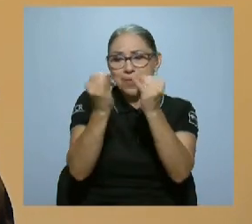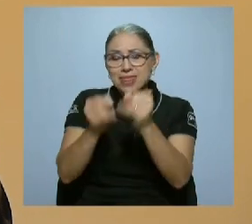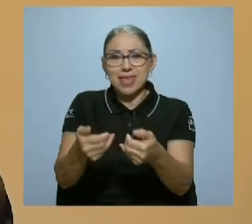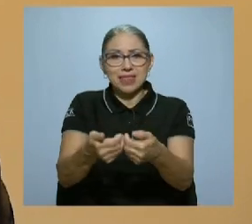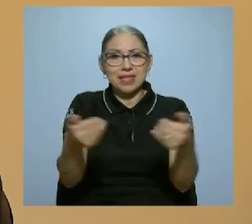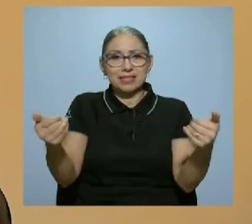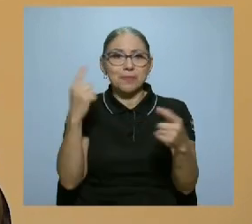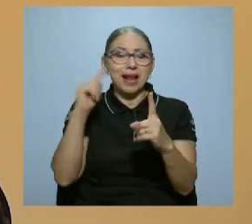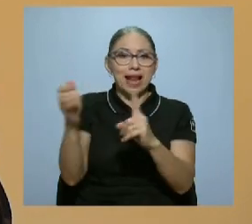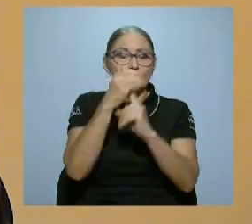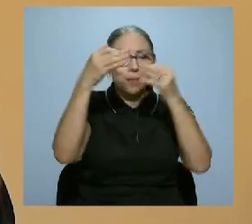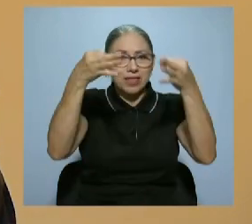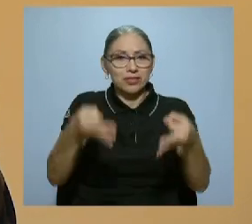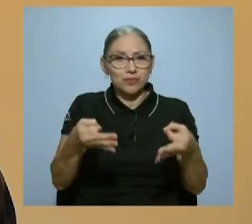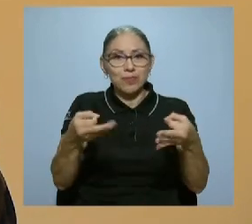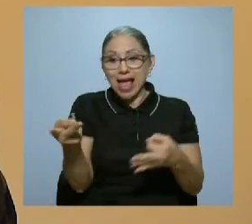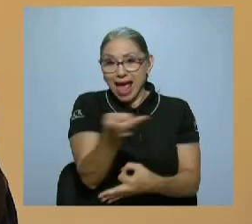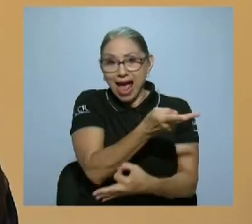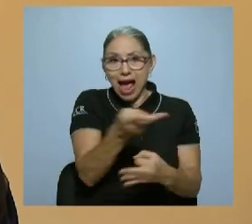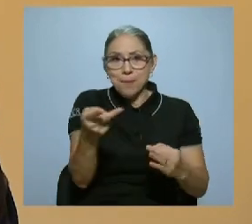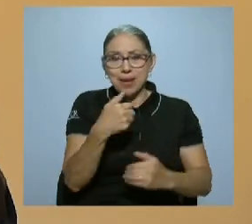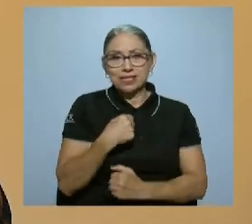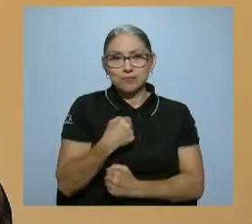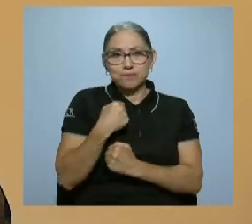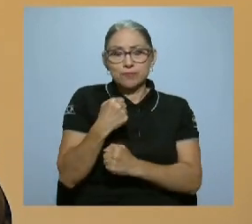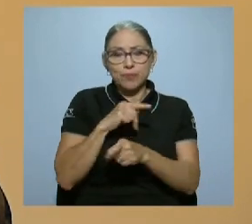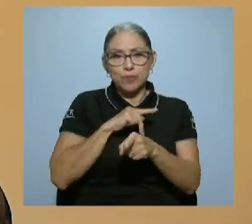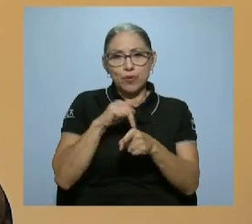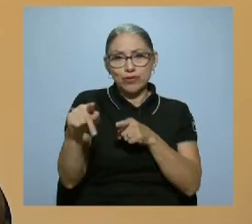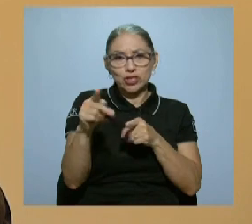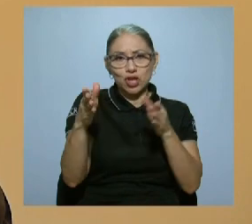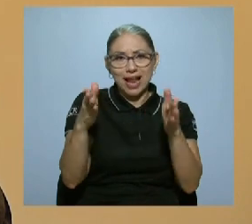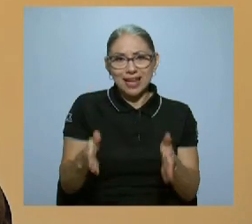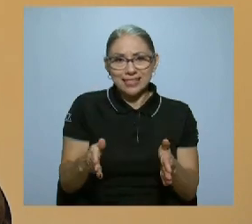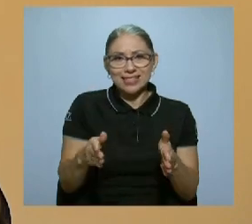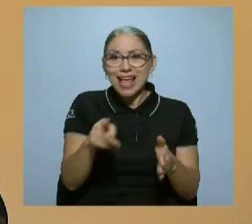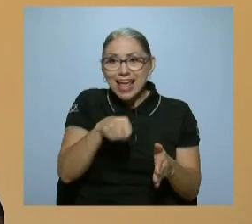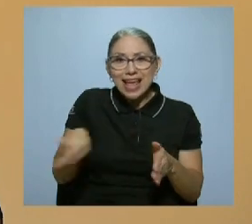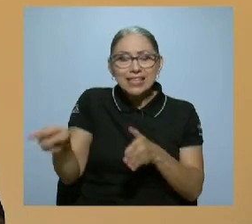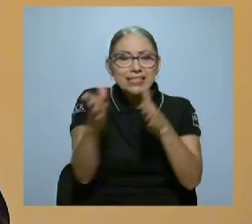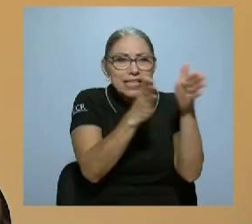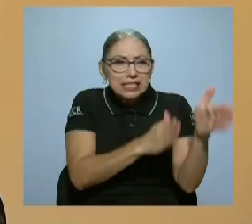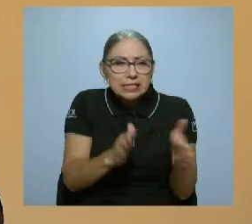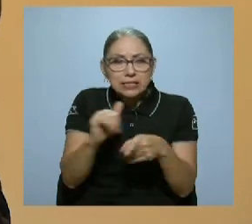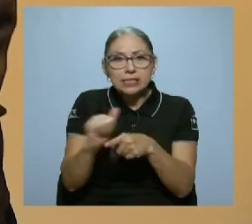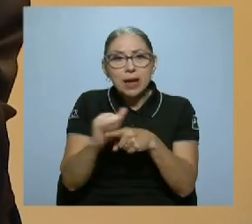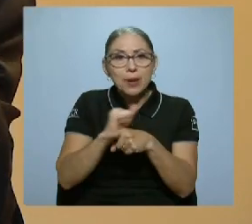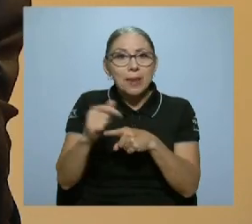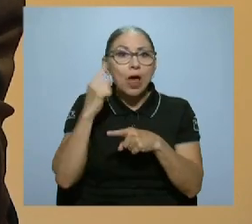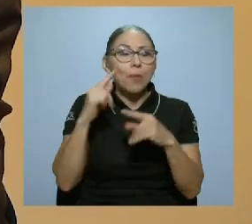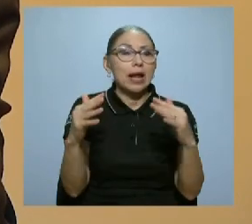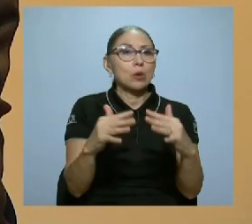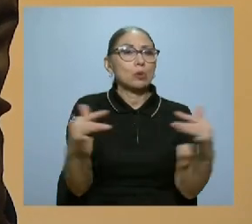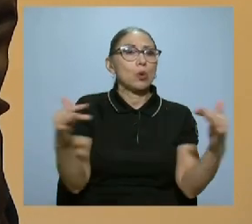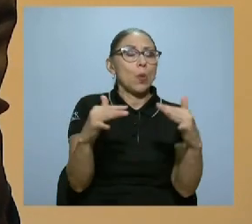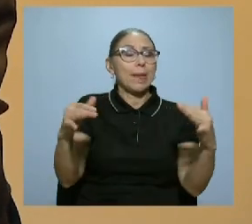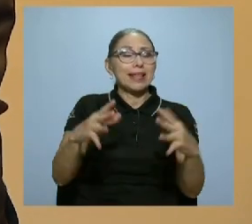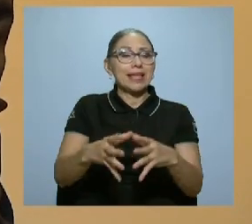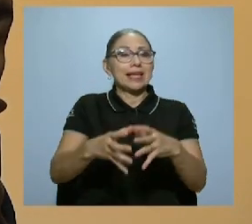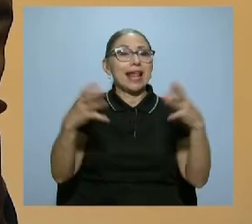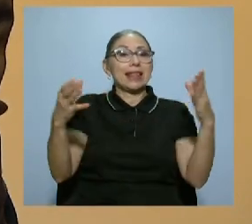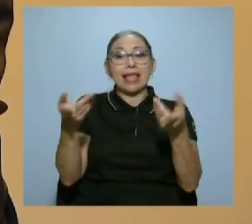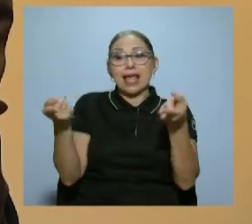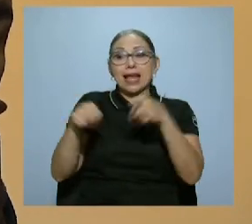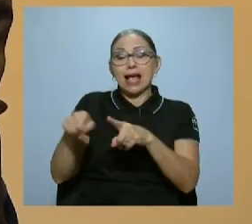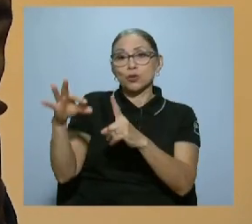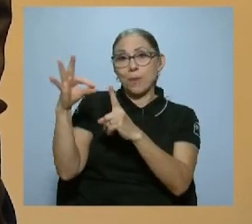armadas, ambas profesionales, se han programado para un combate a nivel extraordinario. En el caso de Pakistán, todavía